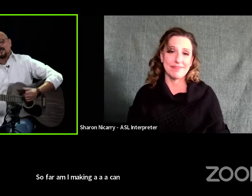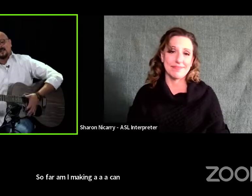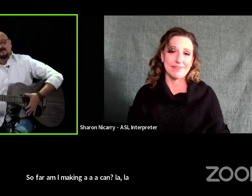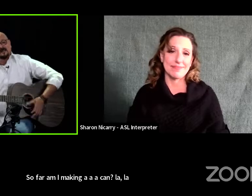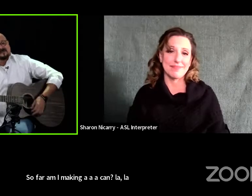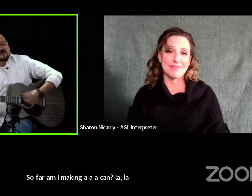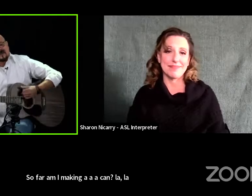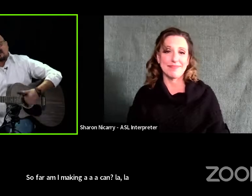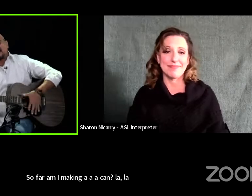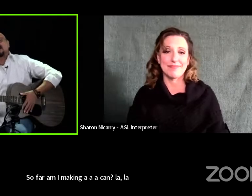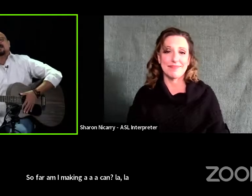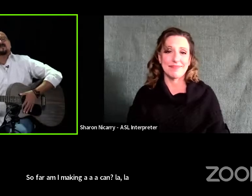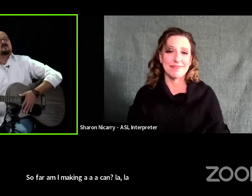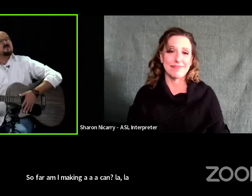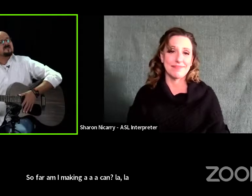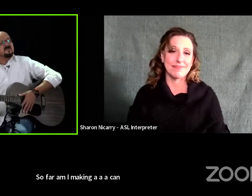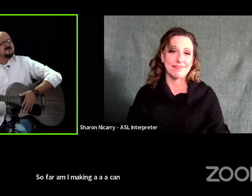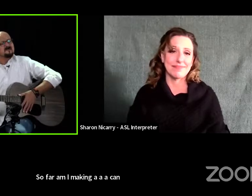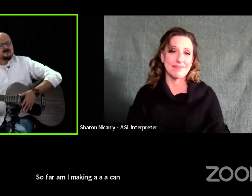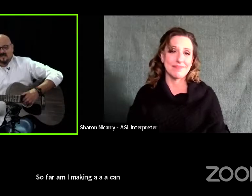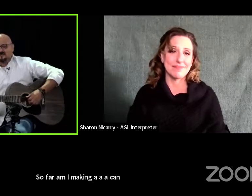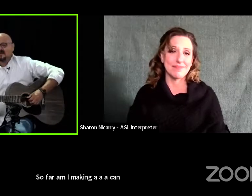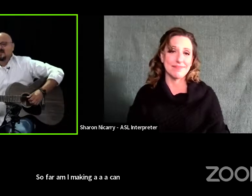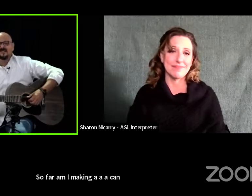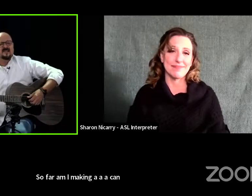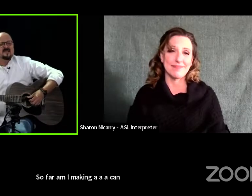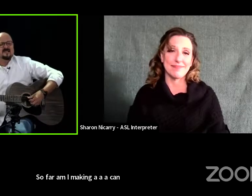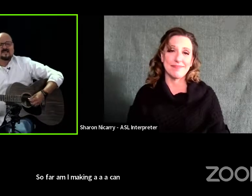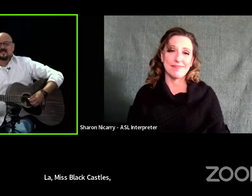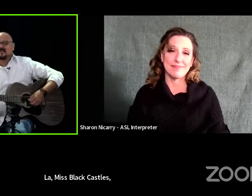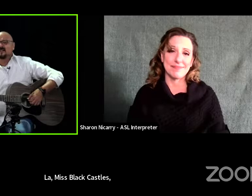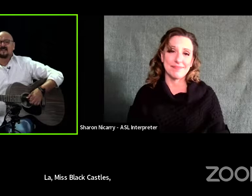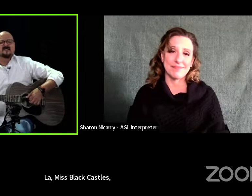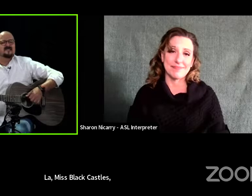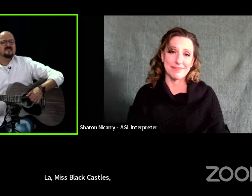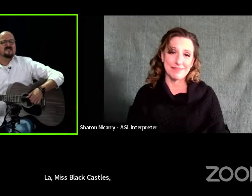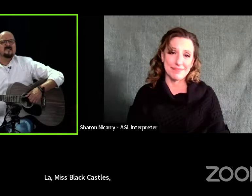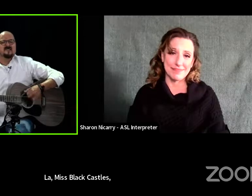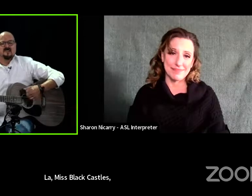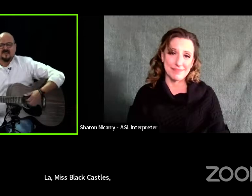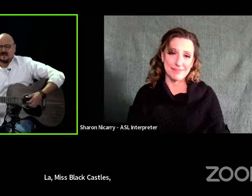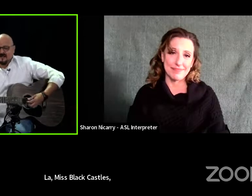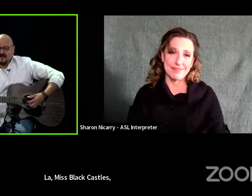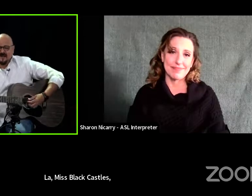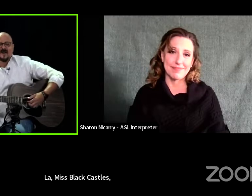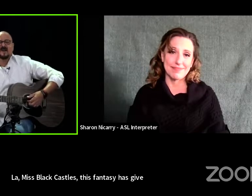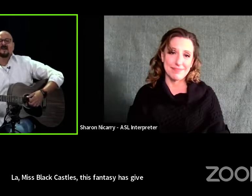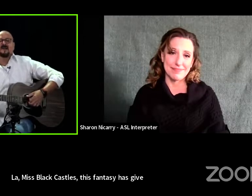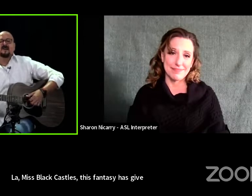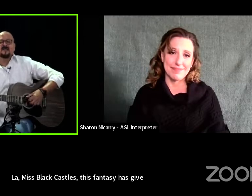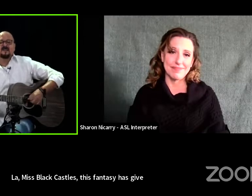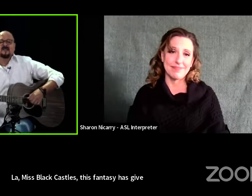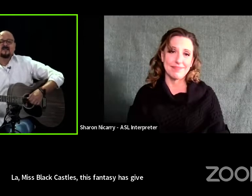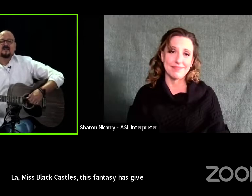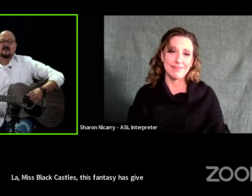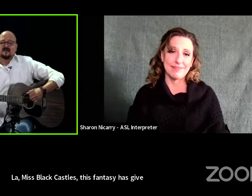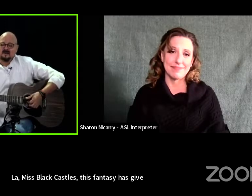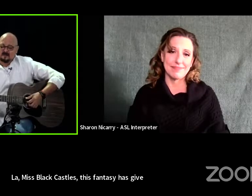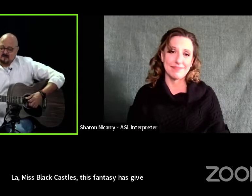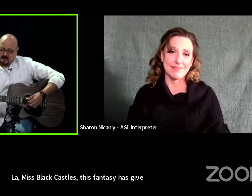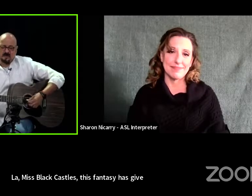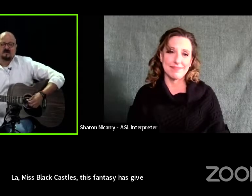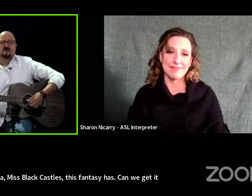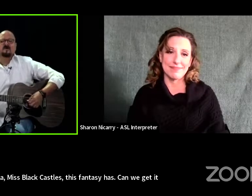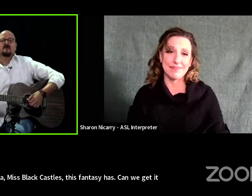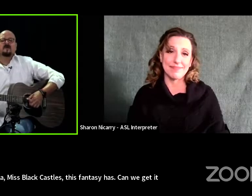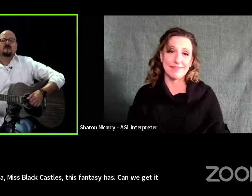alegrías, mis fracasos, mis fantasías, quien me quiere